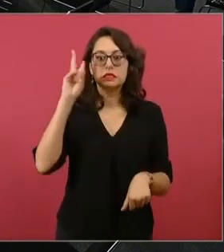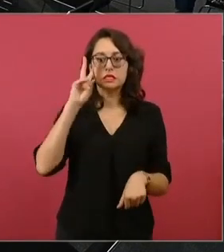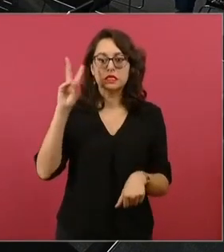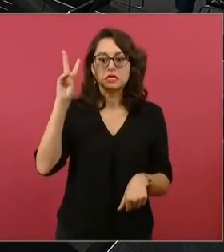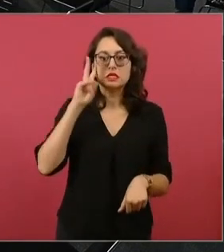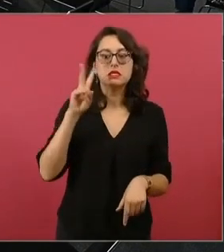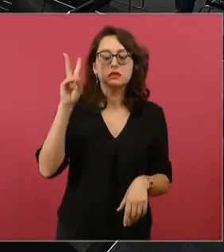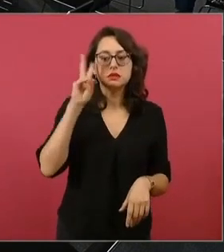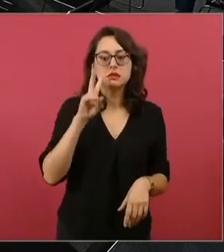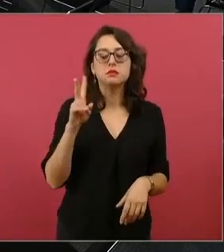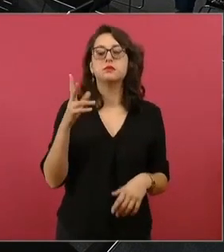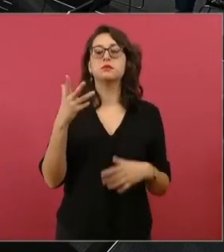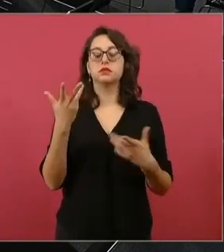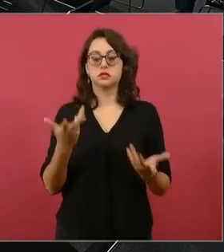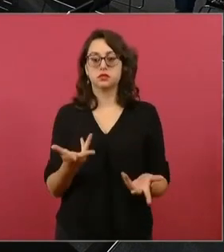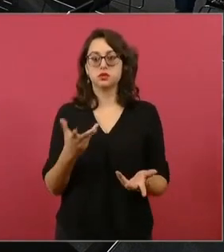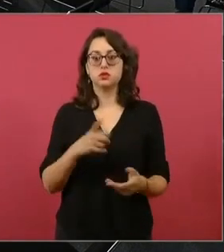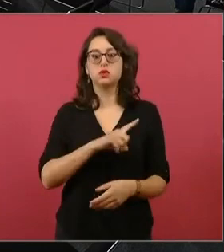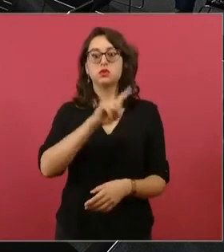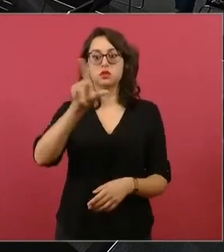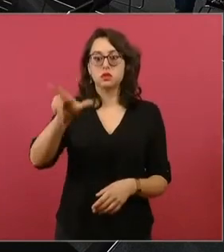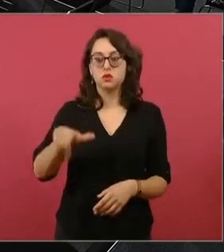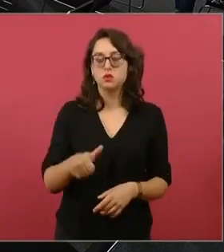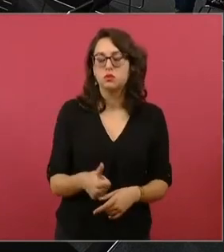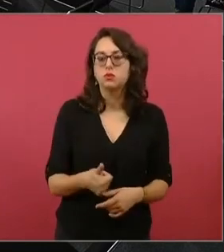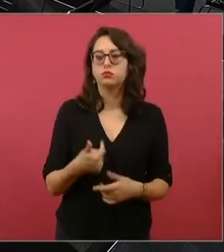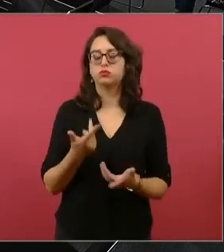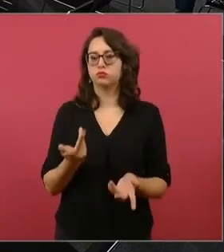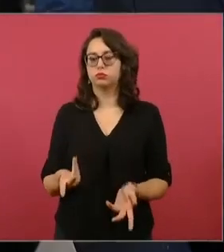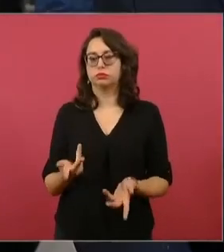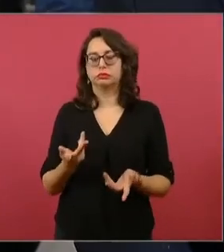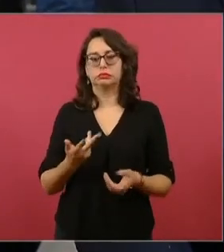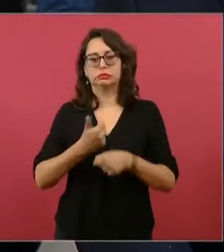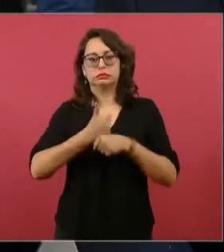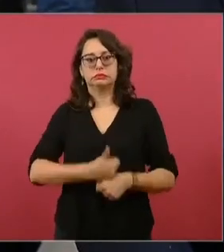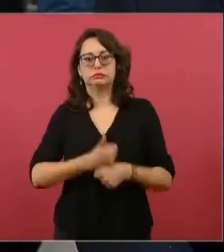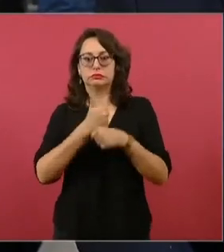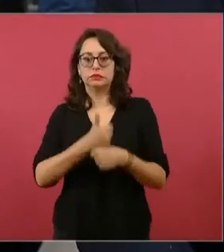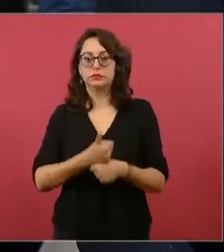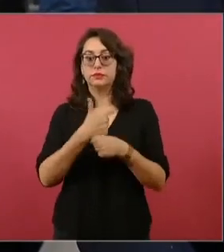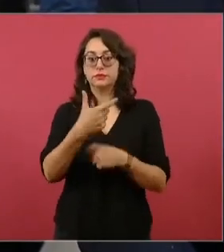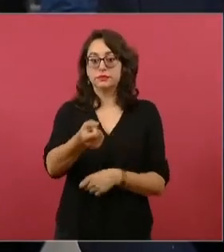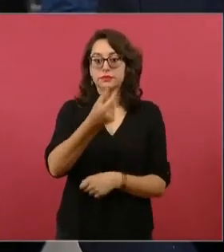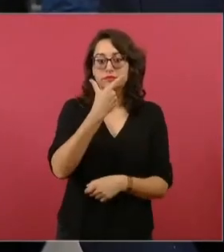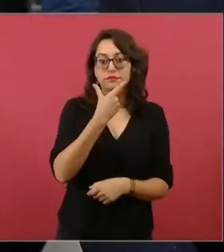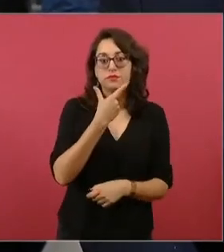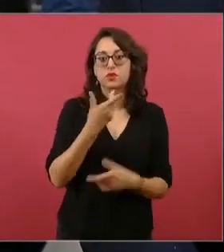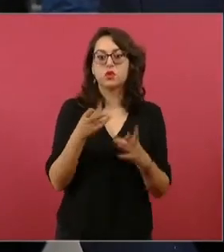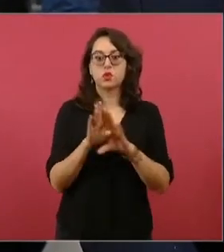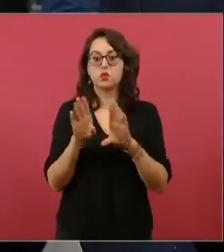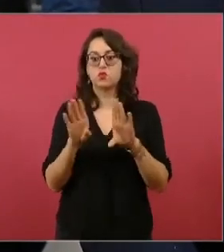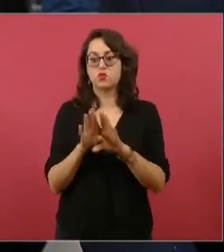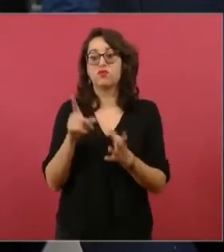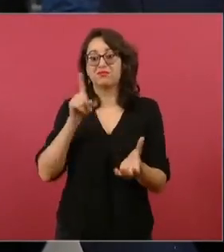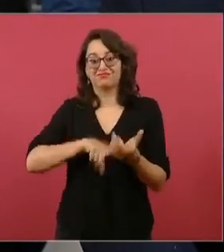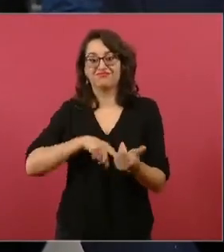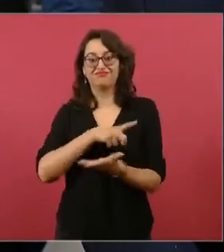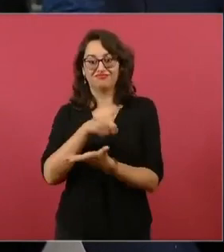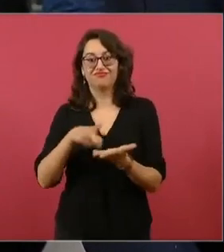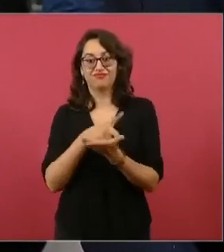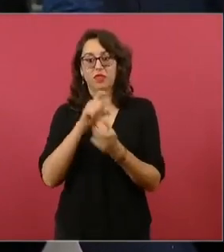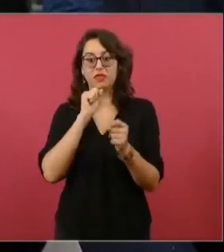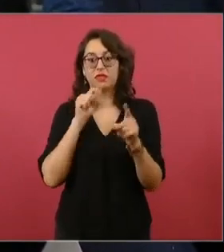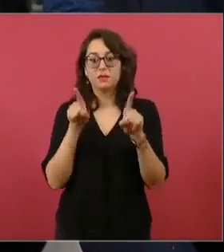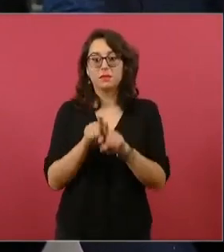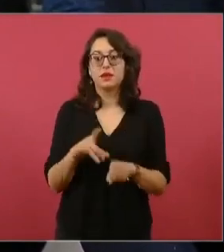tan barato tener una tableta de fentanilo. Preguntarle cómo han visto esta situación. Se habla mucho en tema de Baja California